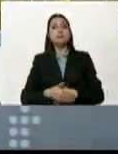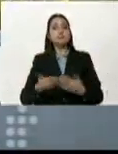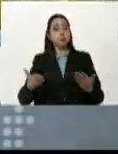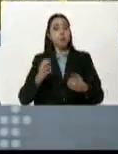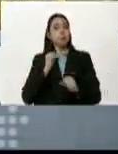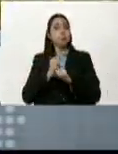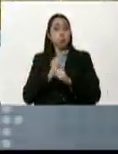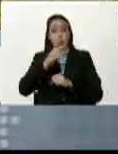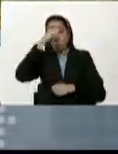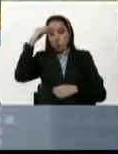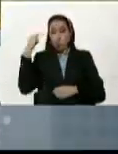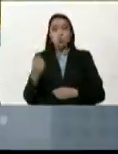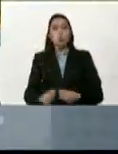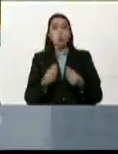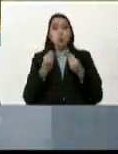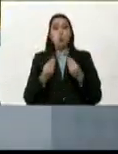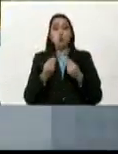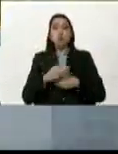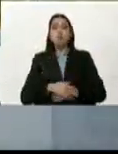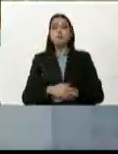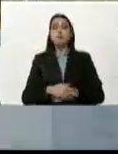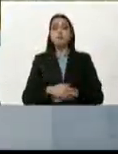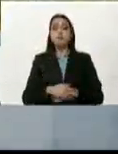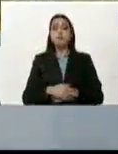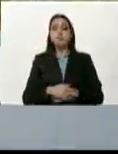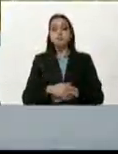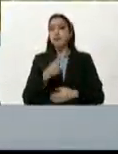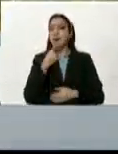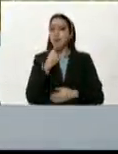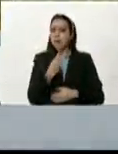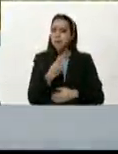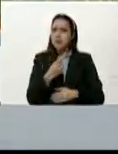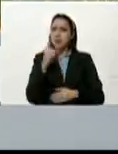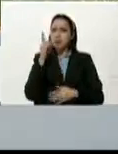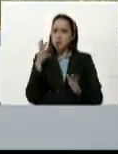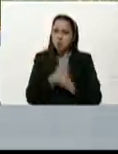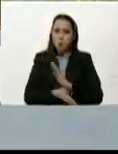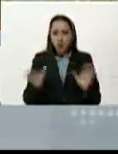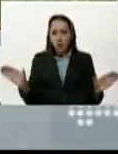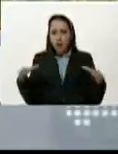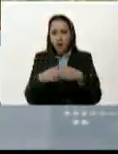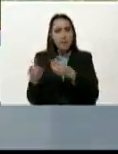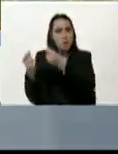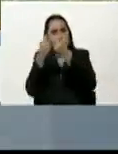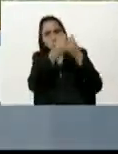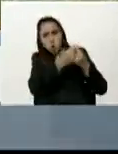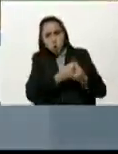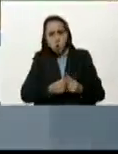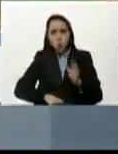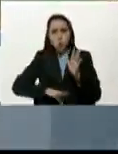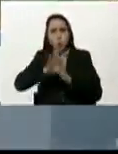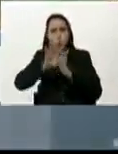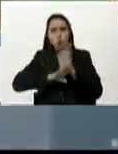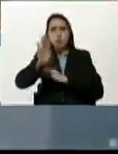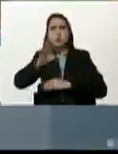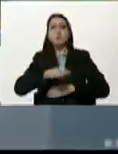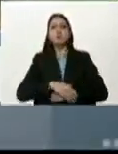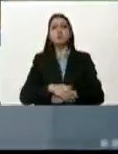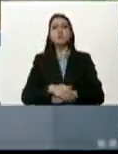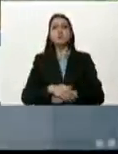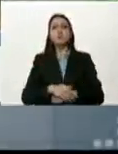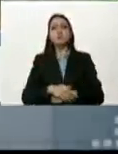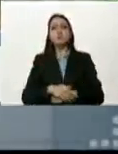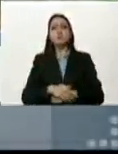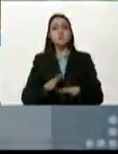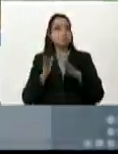trabajo prácticamente yo les puedo decir que el gabinete económico productivo no